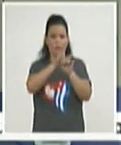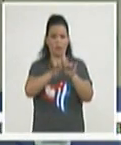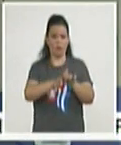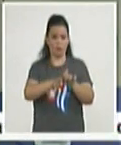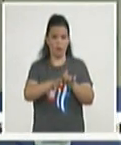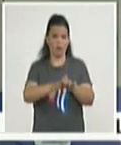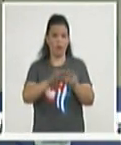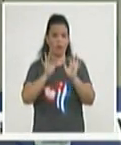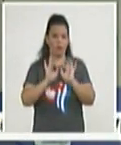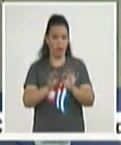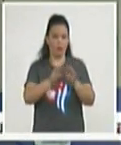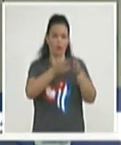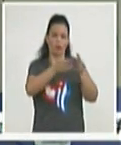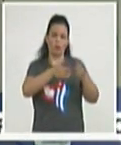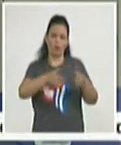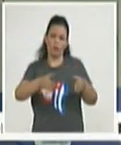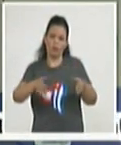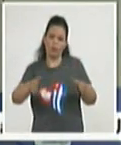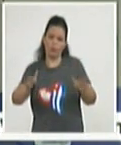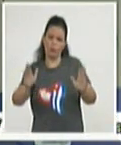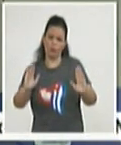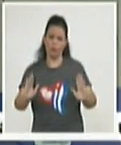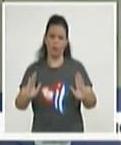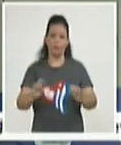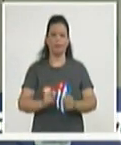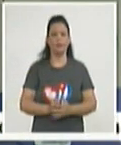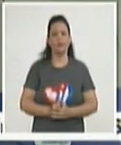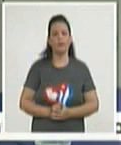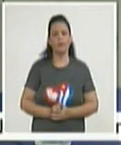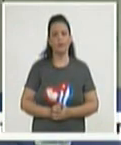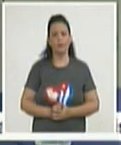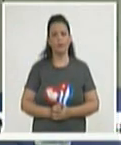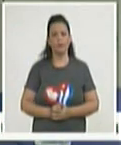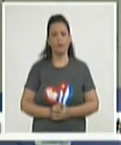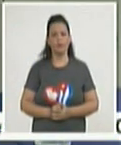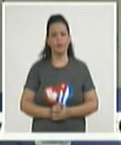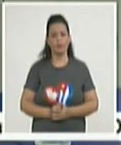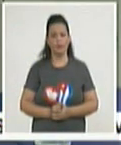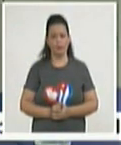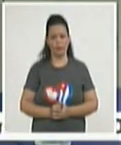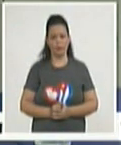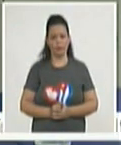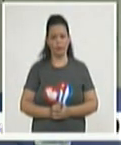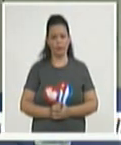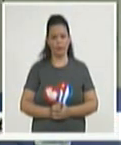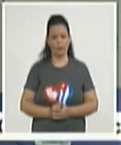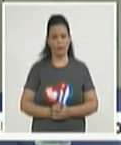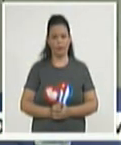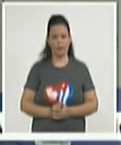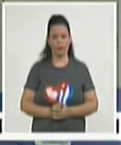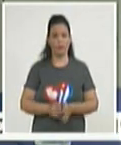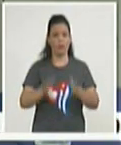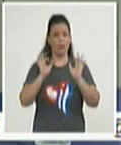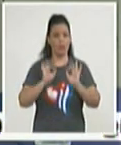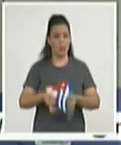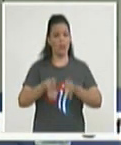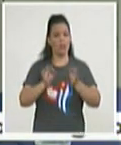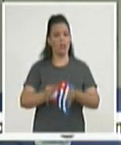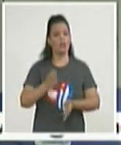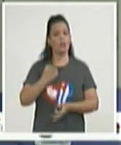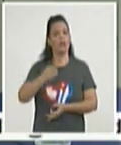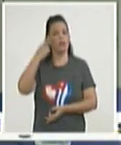el transcurso de la misma. Finalmente, y un poco como siempre refrescamos de las